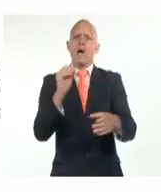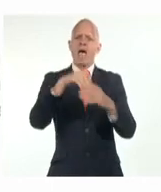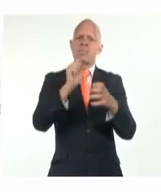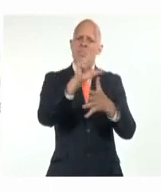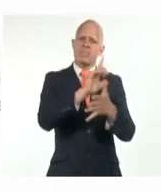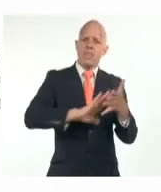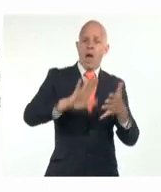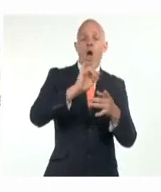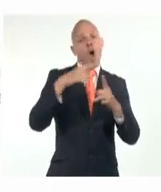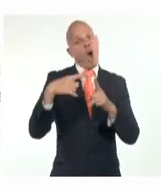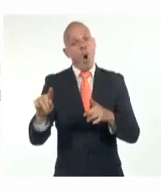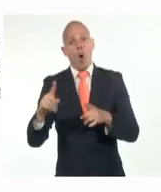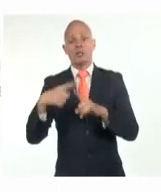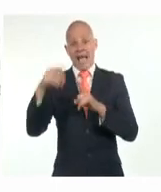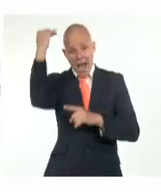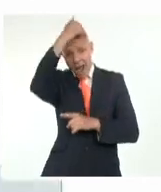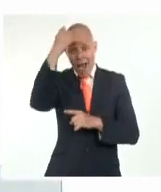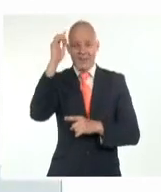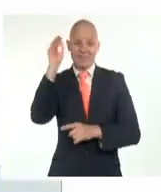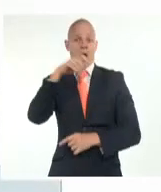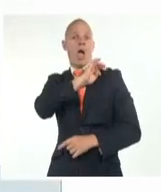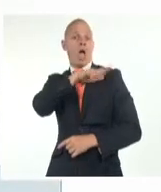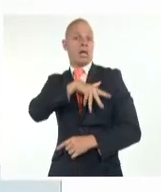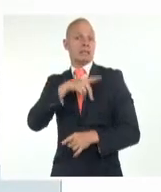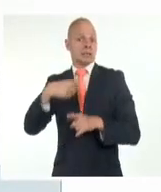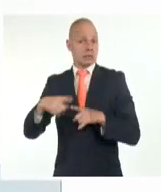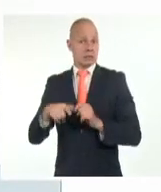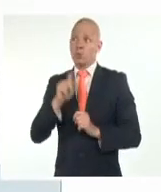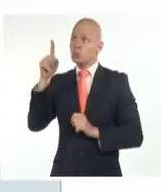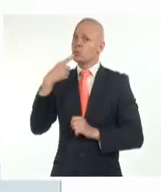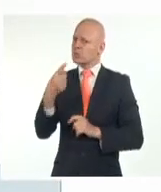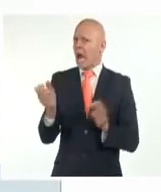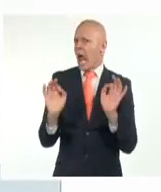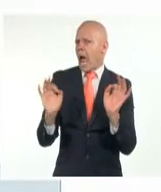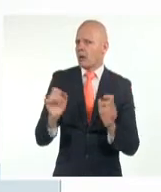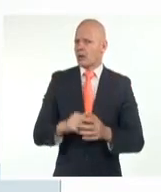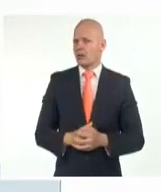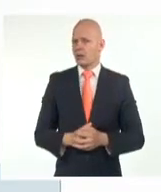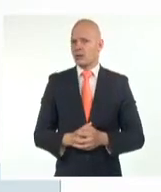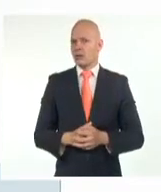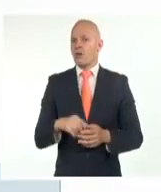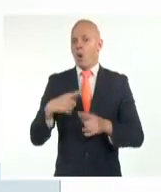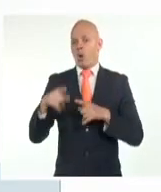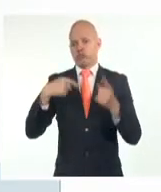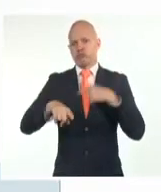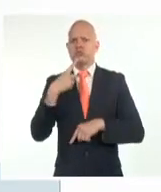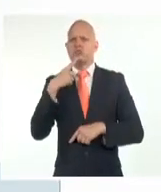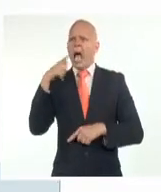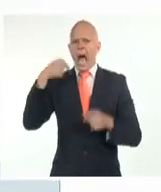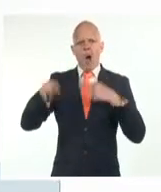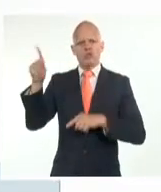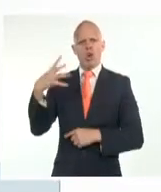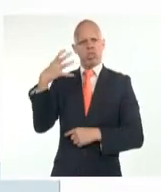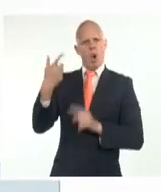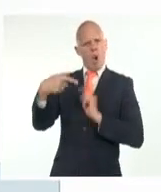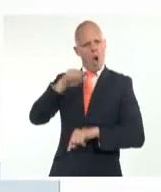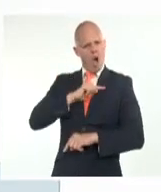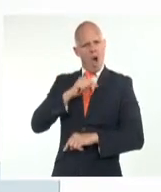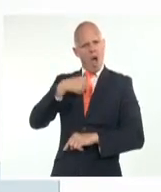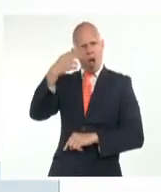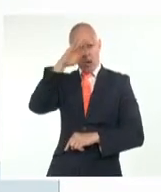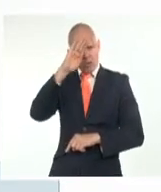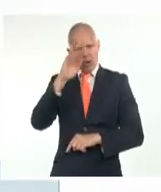Oriente. Es de una grosería y falta de ética extraordinarias que se coja para criticar a Cuba, país que garantiza el